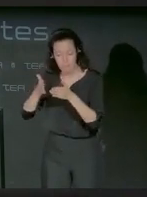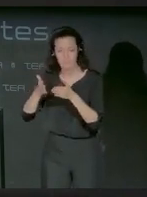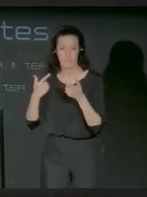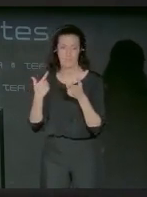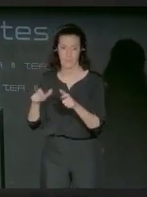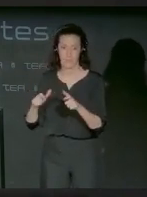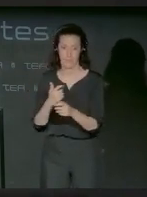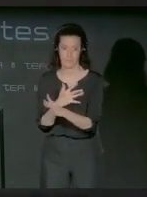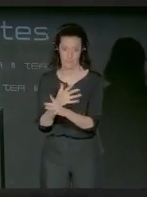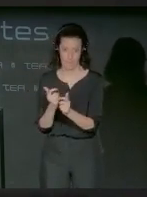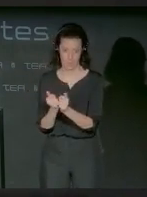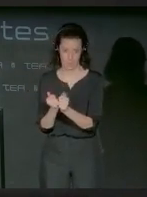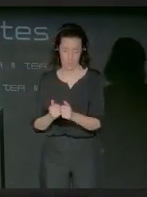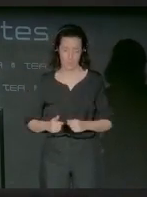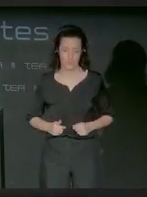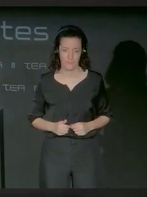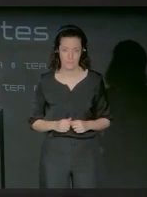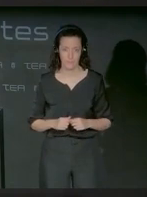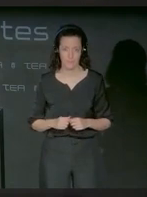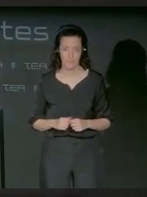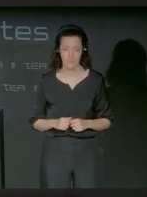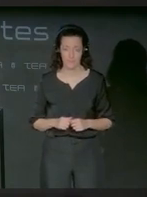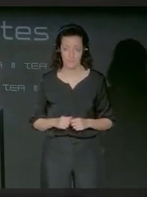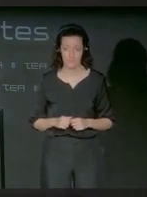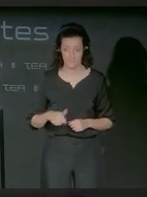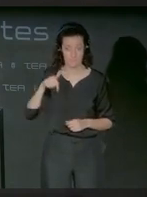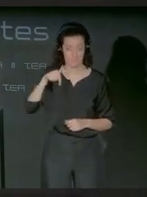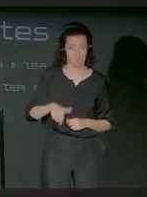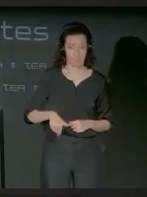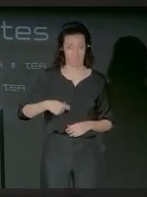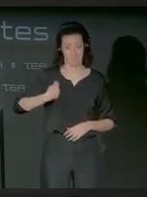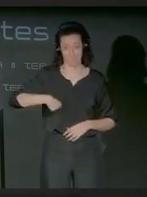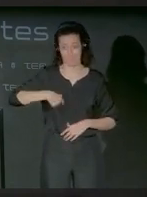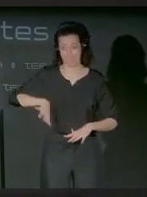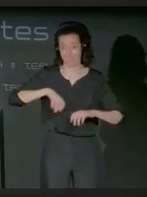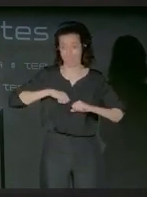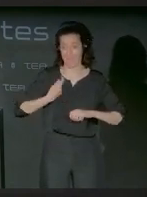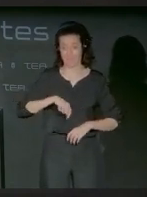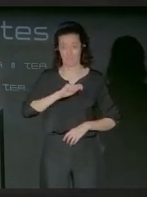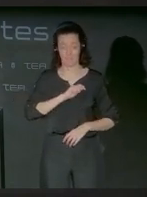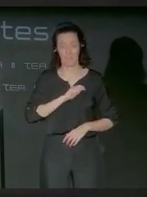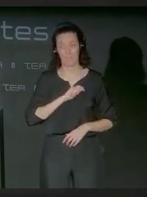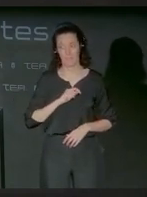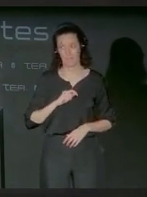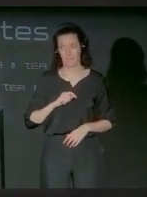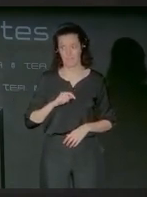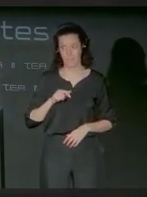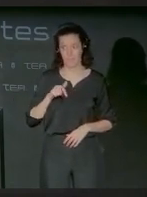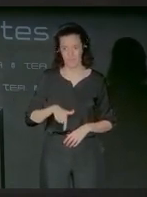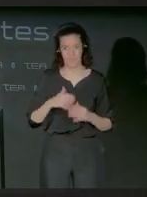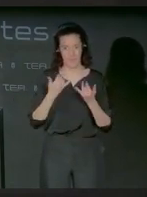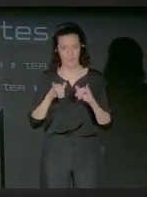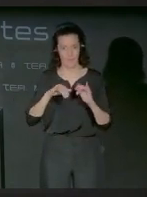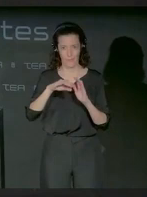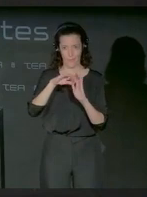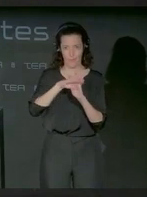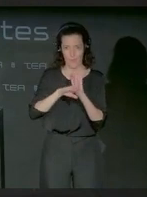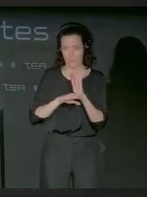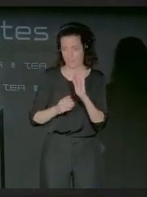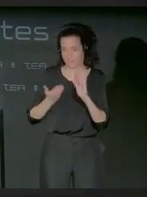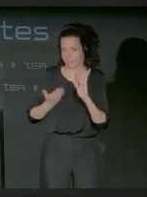en el marco de esta presidencia española era para nosotros fundamental tener este evento Este programa y que